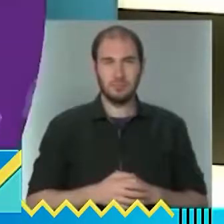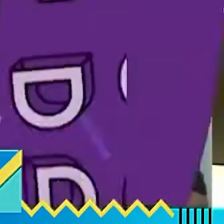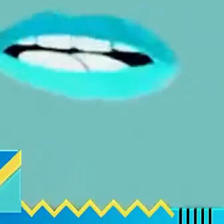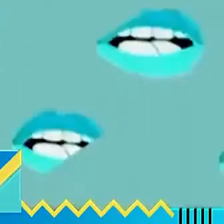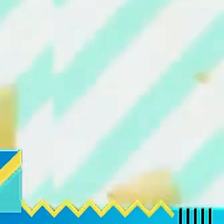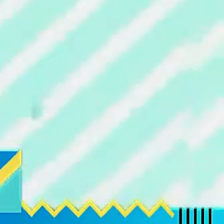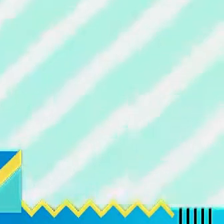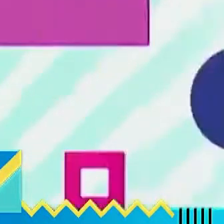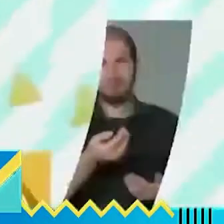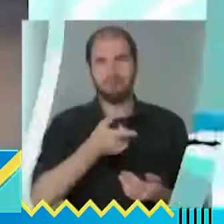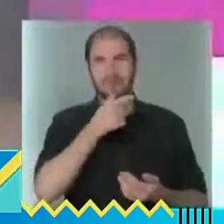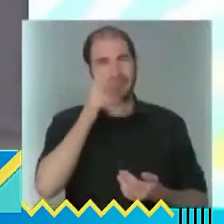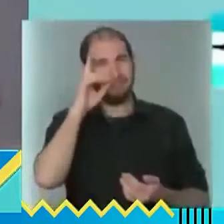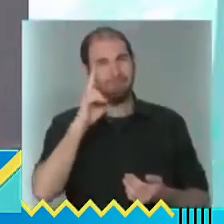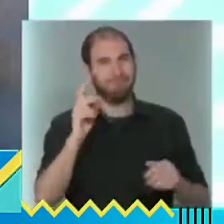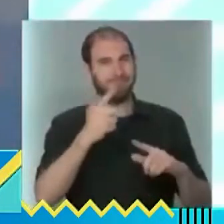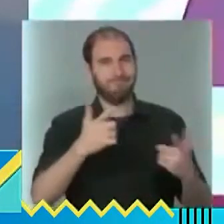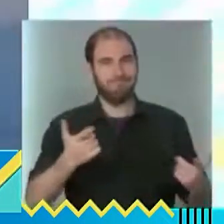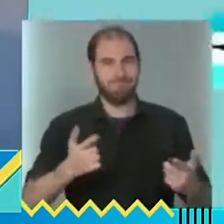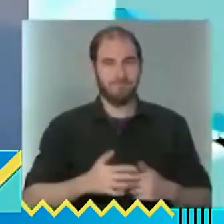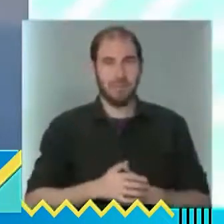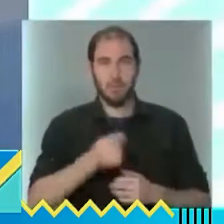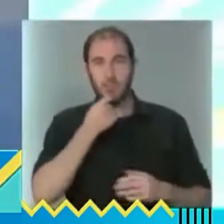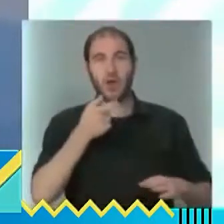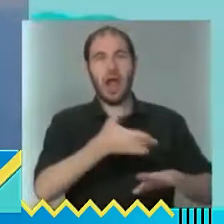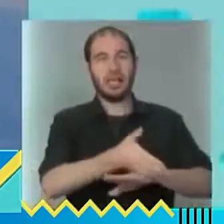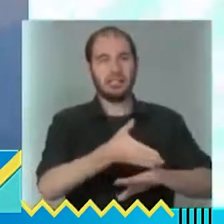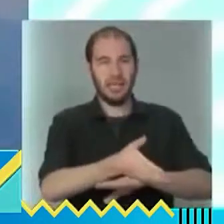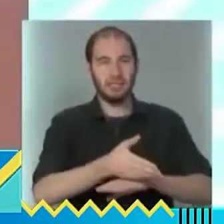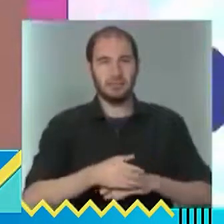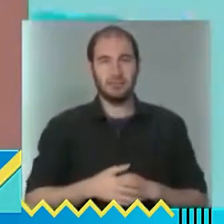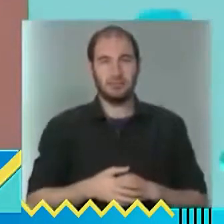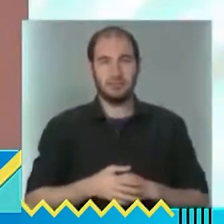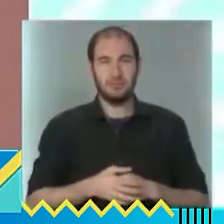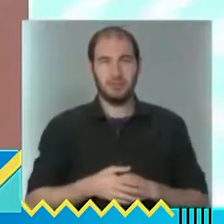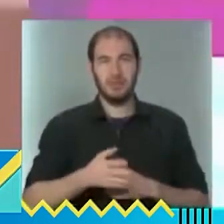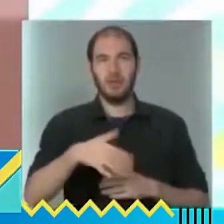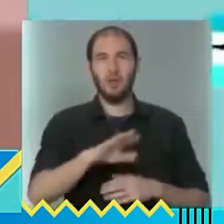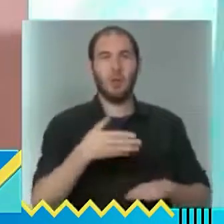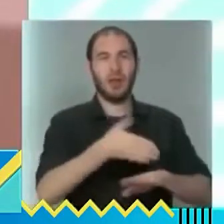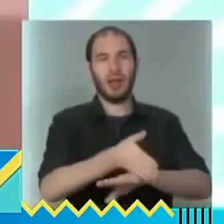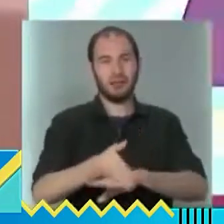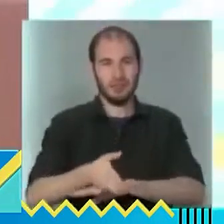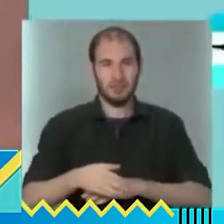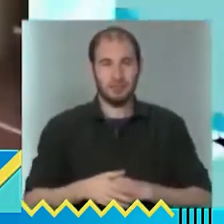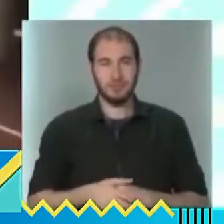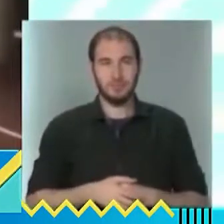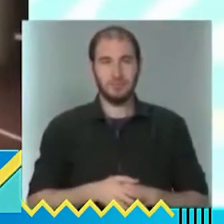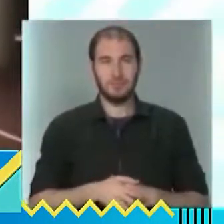hacen respetar, como accesos a lugares, a ciertos lugares,